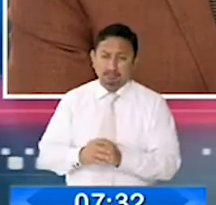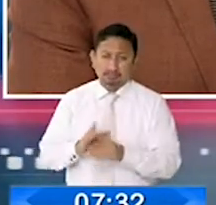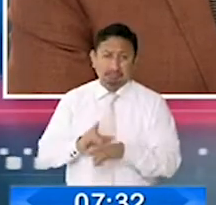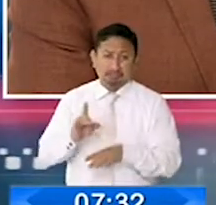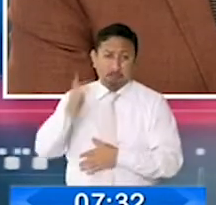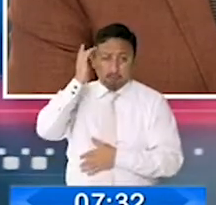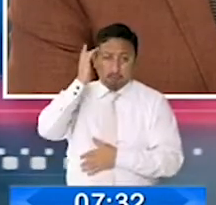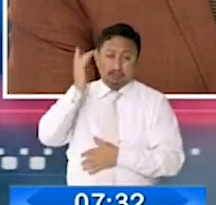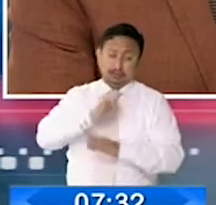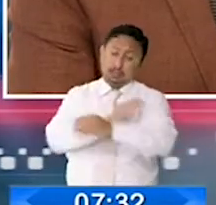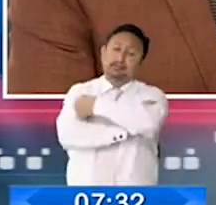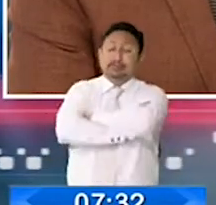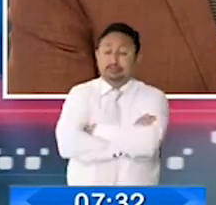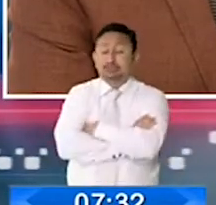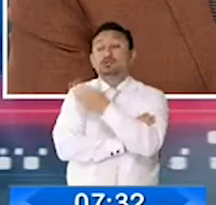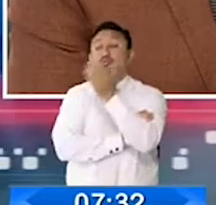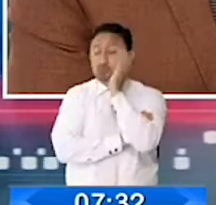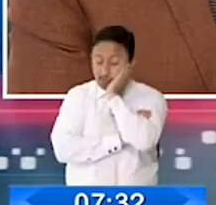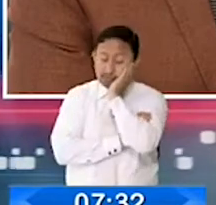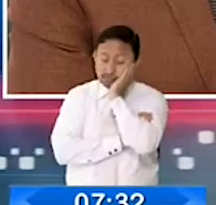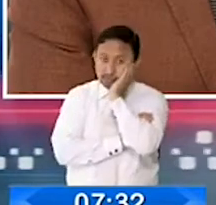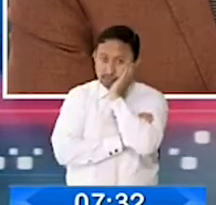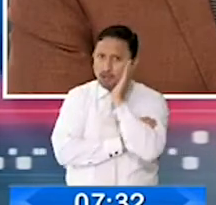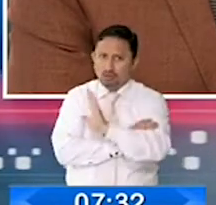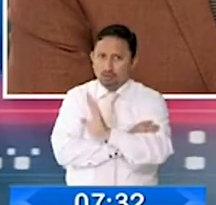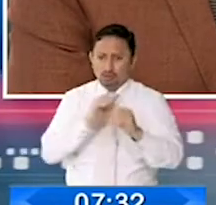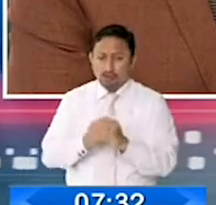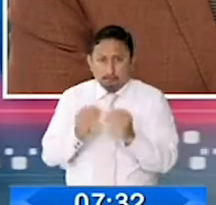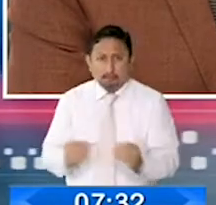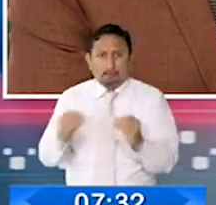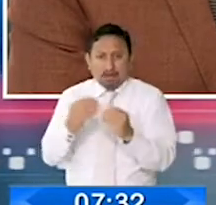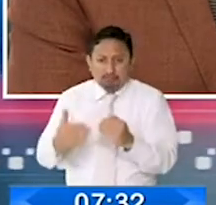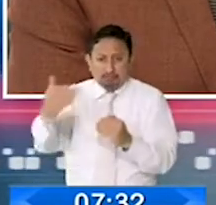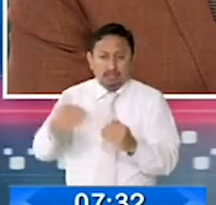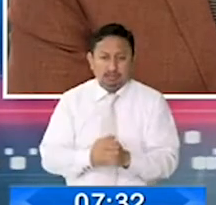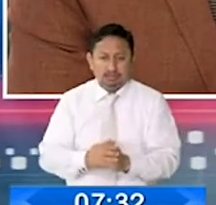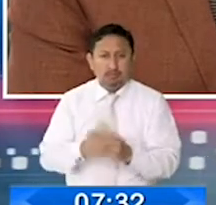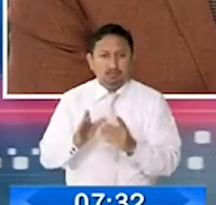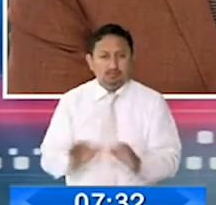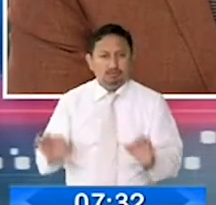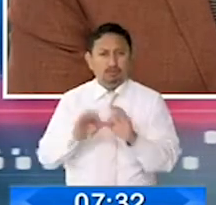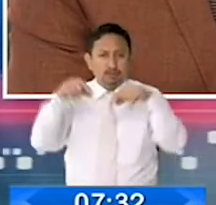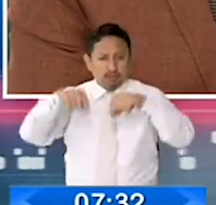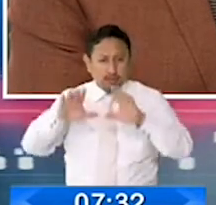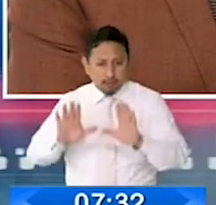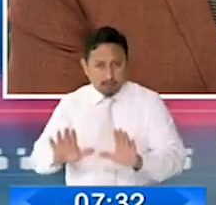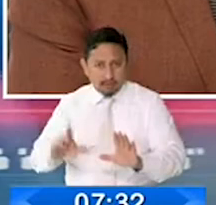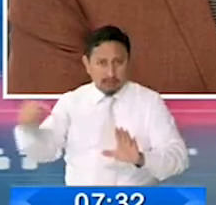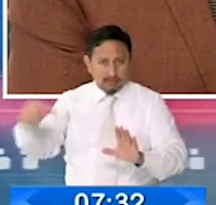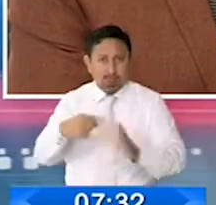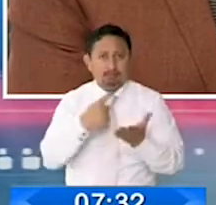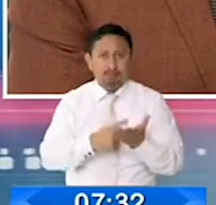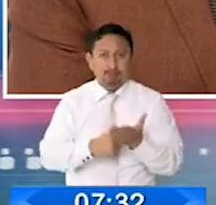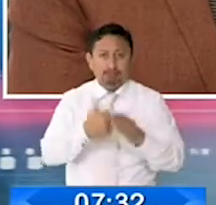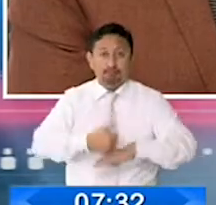la preocupación académica y de los cientistas sociales y jurisconsultos, sino que esto tiene que ser, esto no corresponde desde luego a la